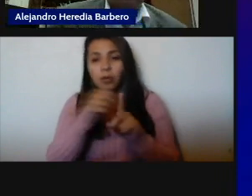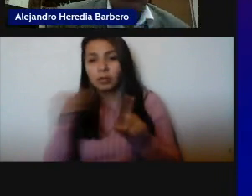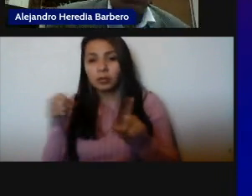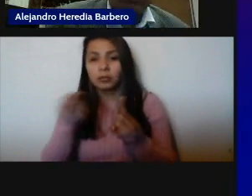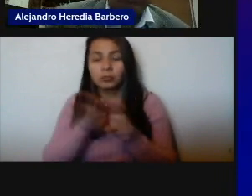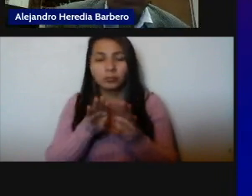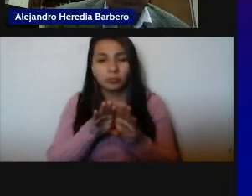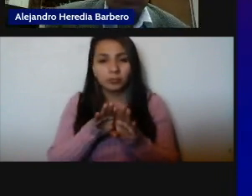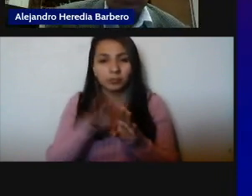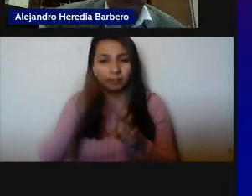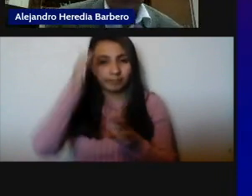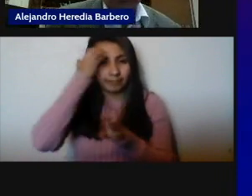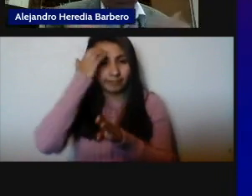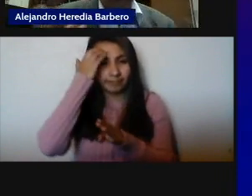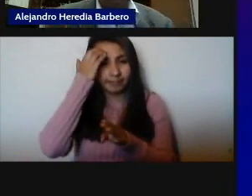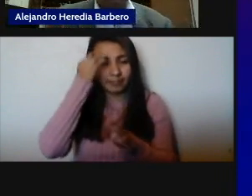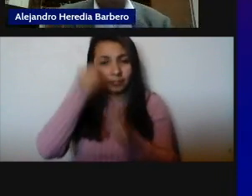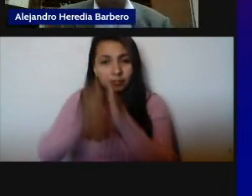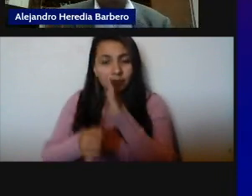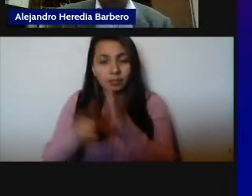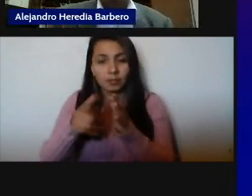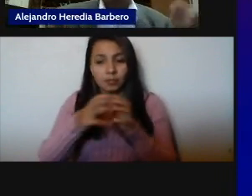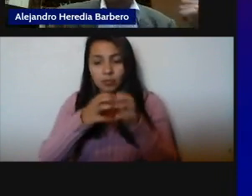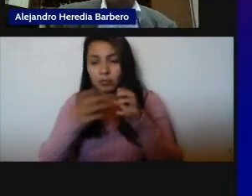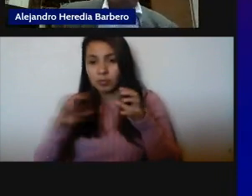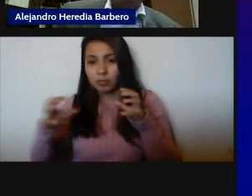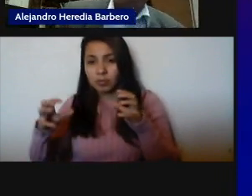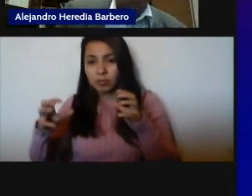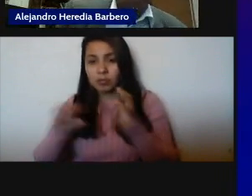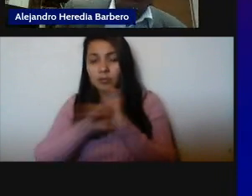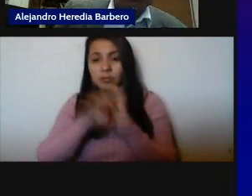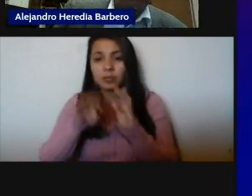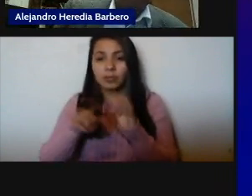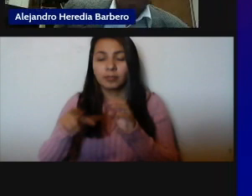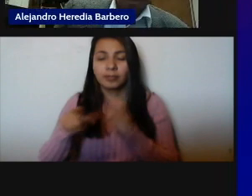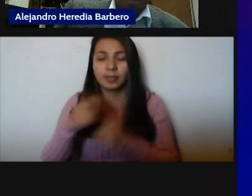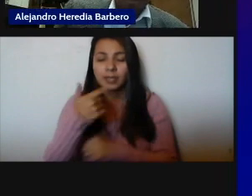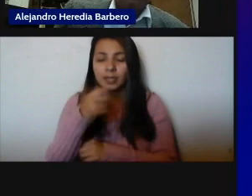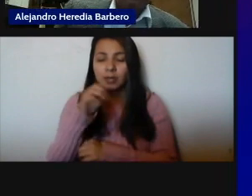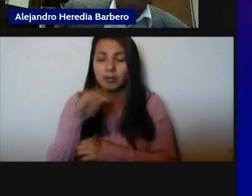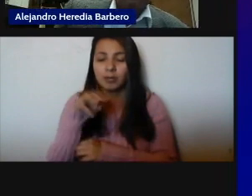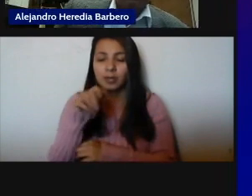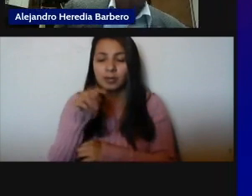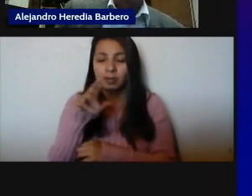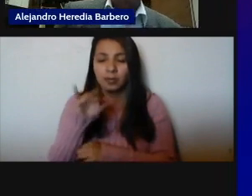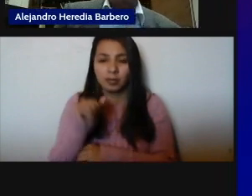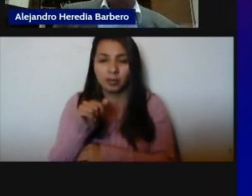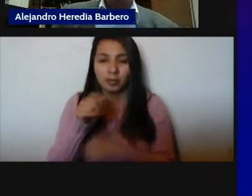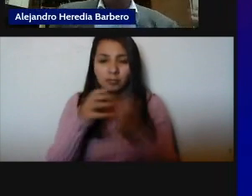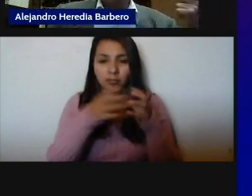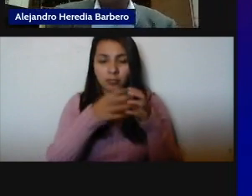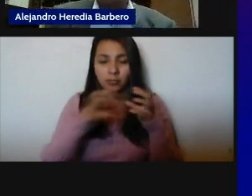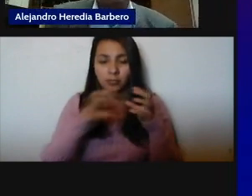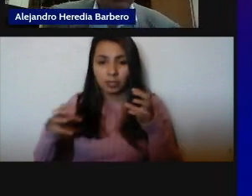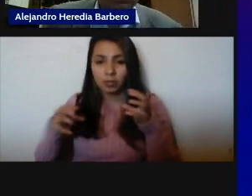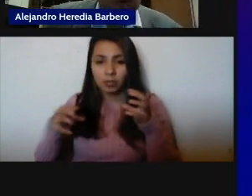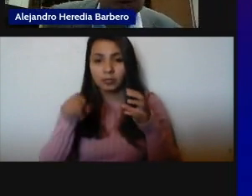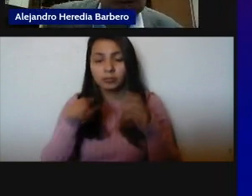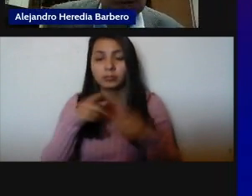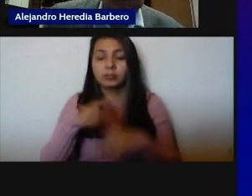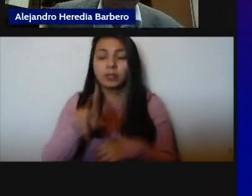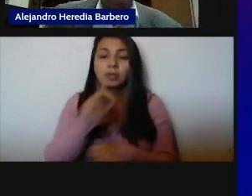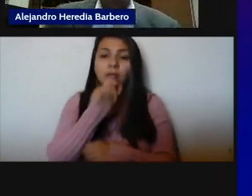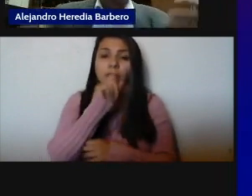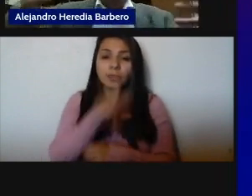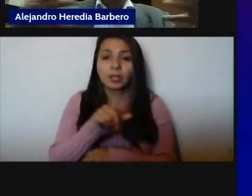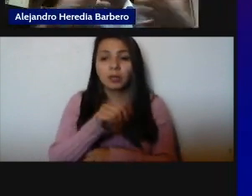mecanismos de autoordenamiento es el reconocimiento molecular, por ejemplo, la geometría de las mismas moléculas que tenemos, pero también las